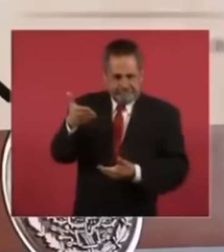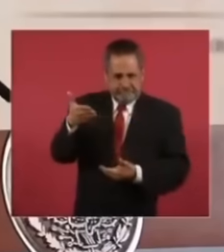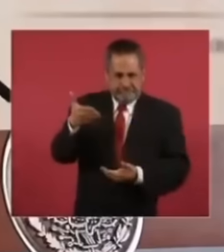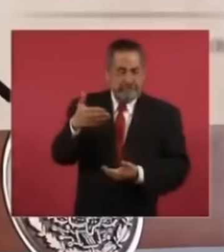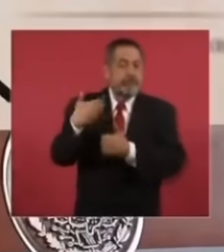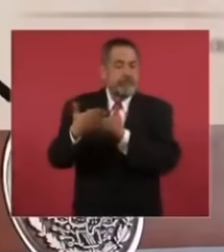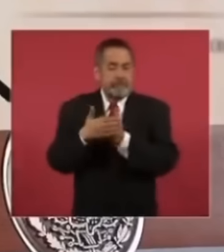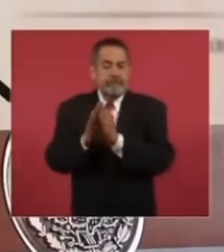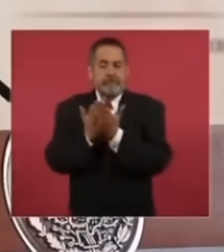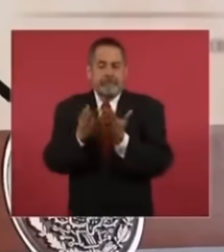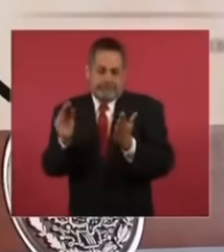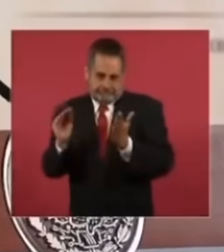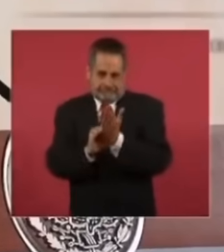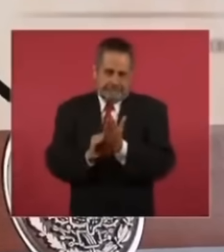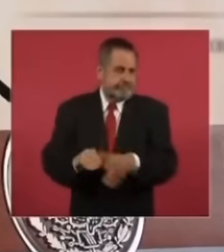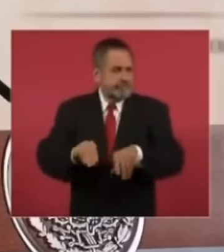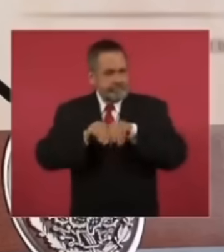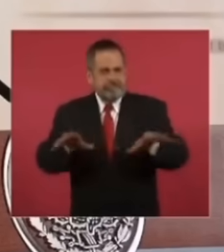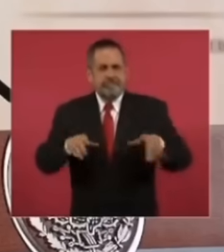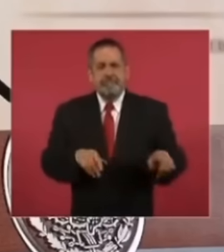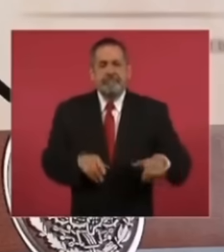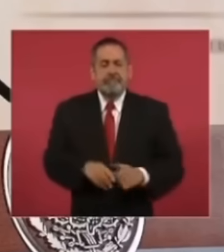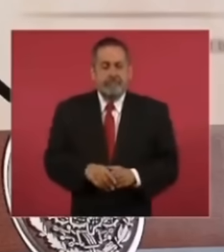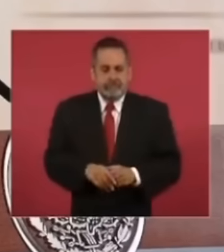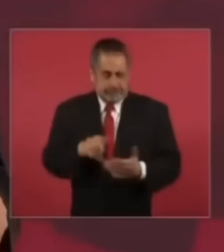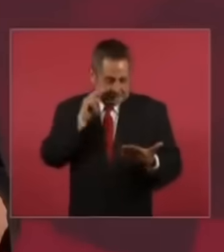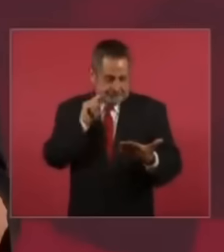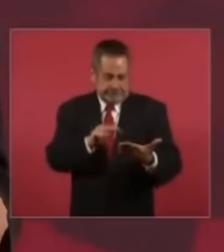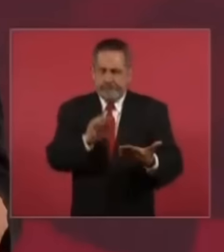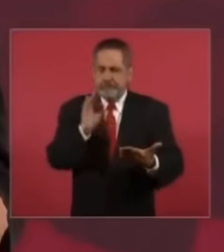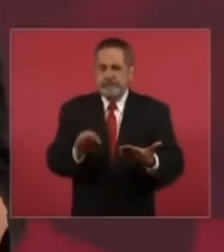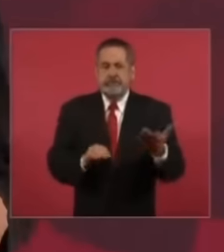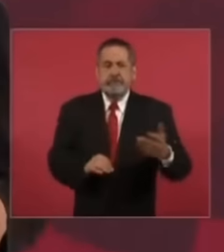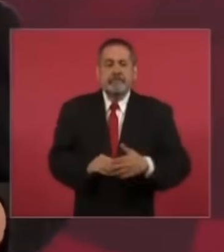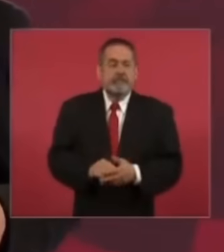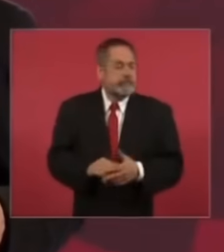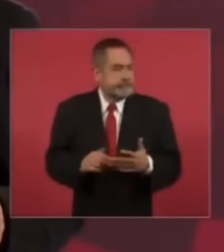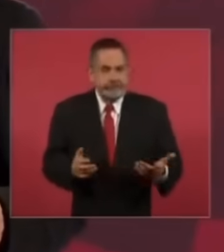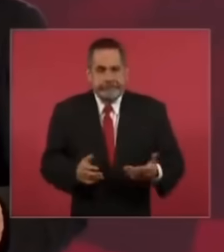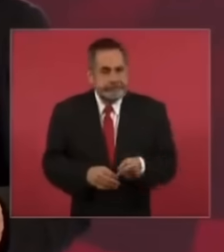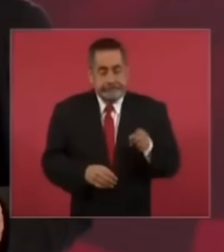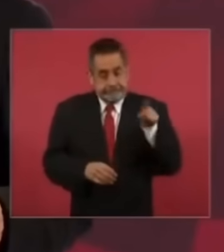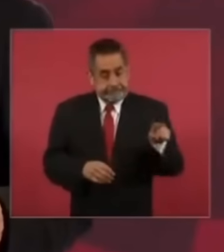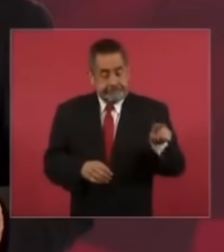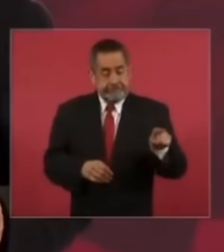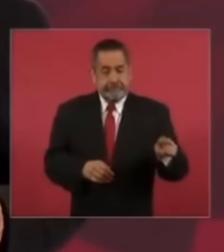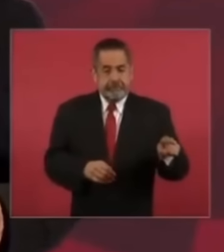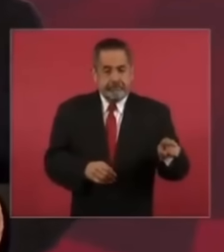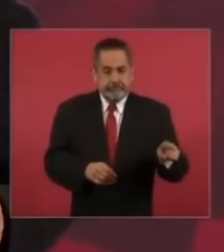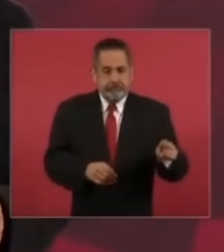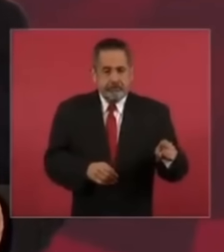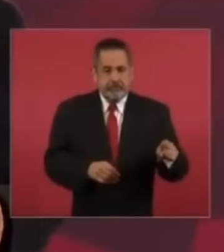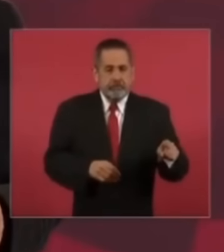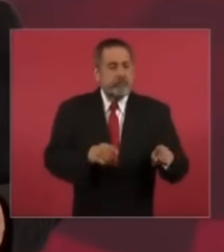presidente nombra otra vez a Carlos Loret de Mola y anuncia que estará en su libro,